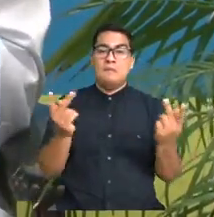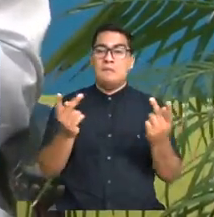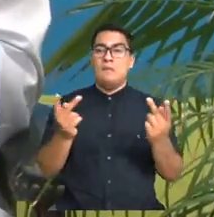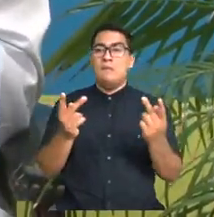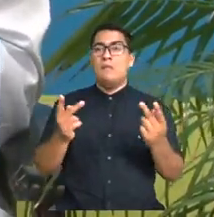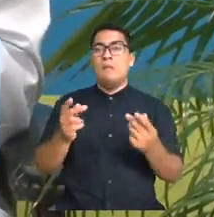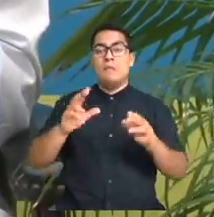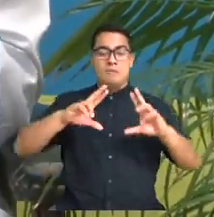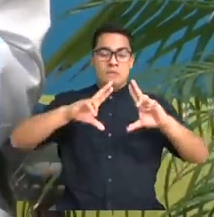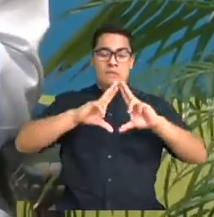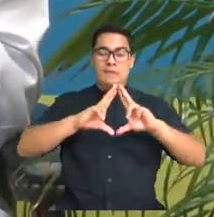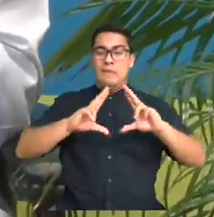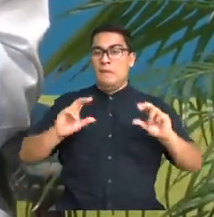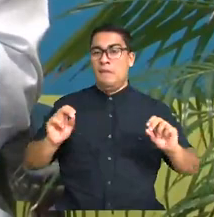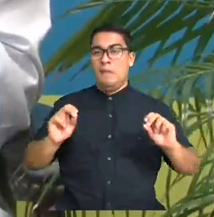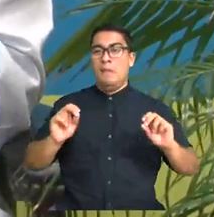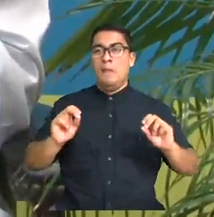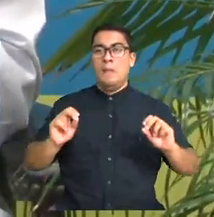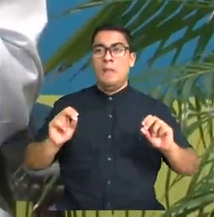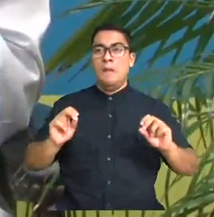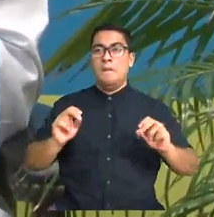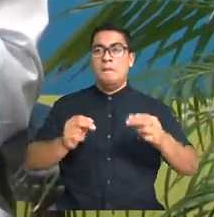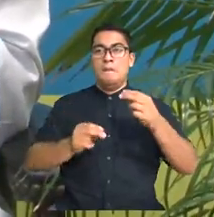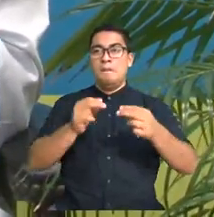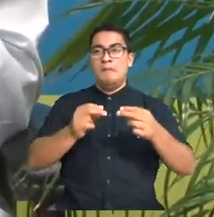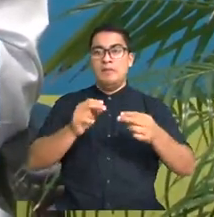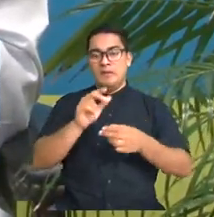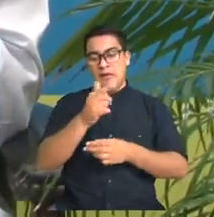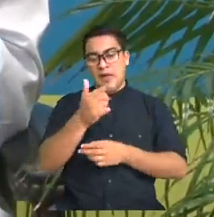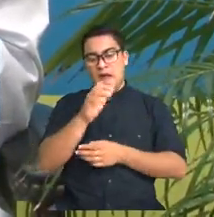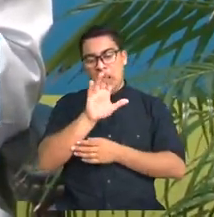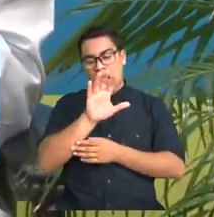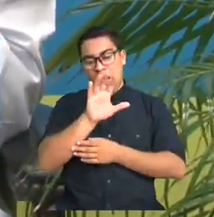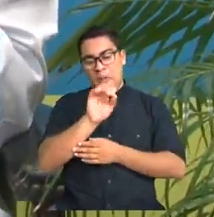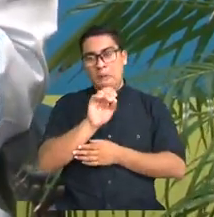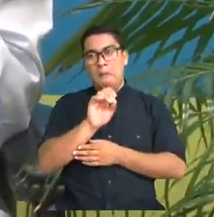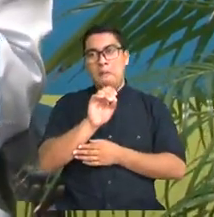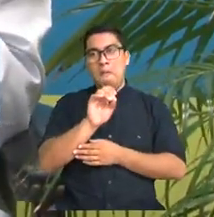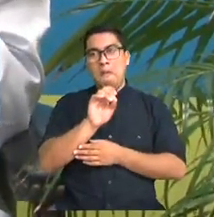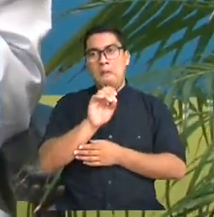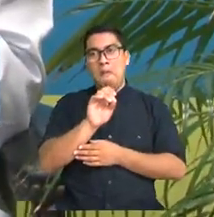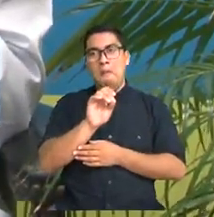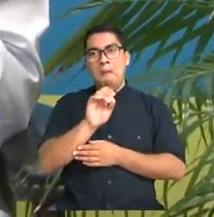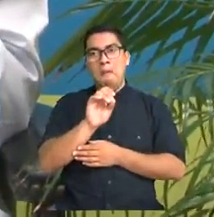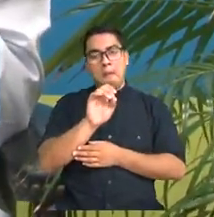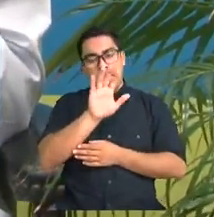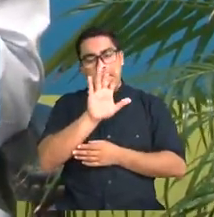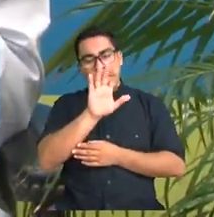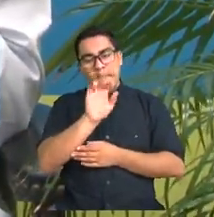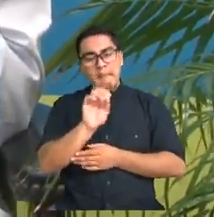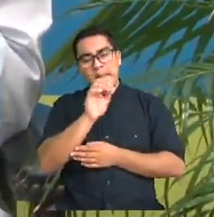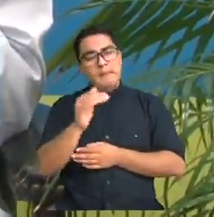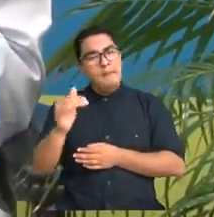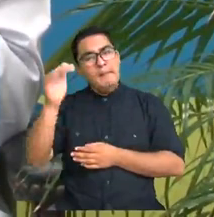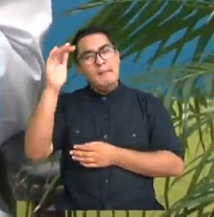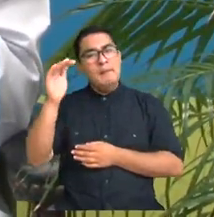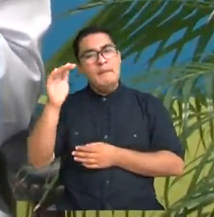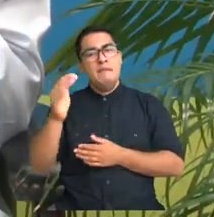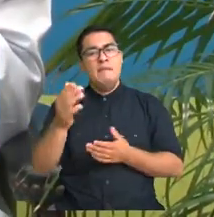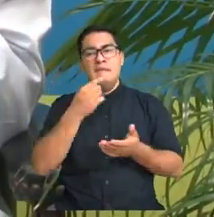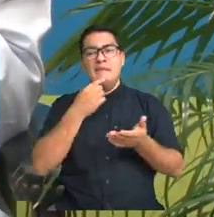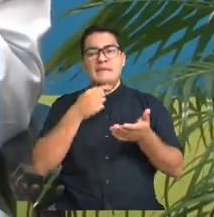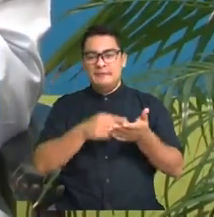lo que tiene que utilizar es un factor de 50 o a más. Uh-huh. Es decir, puede decir solamente 50 más. Uh-huh. Y eso